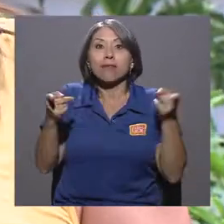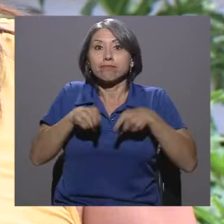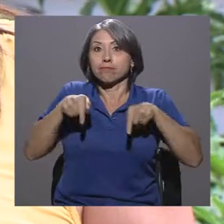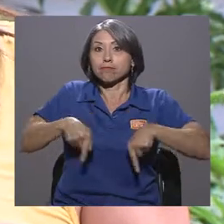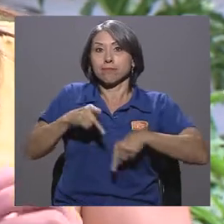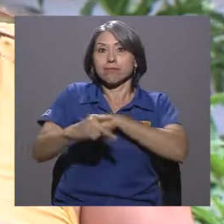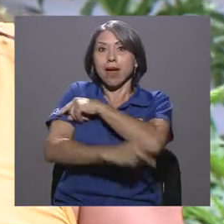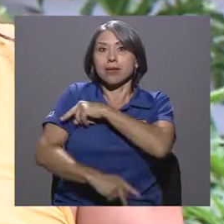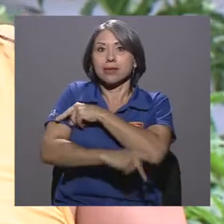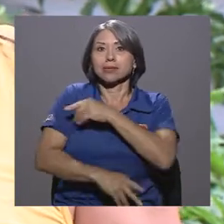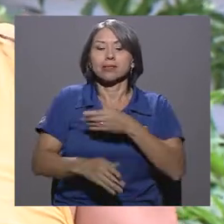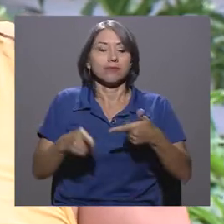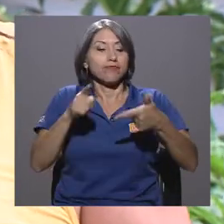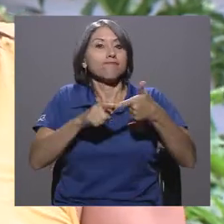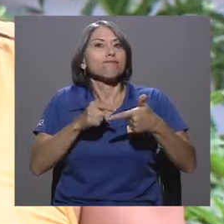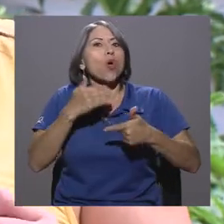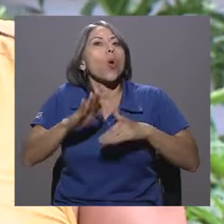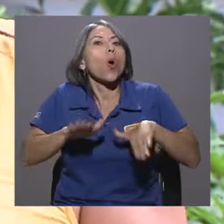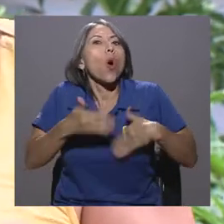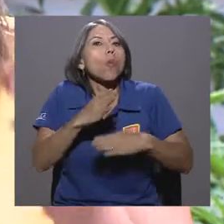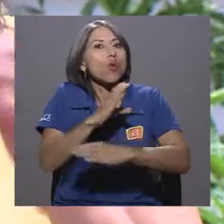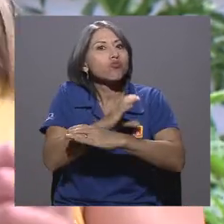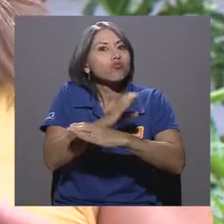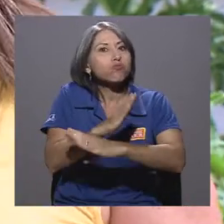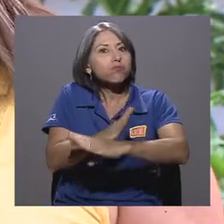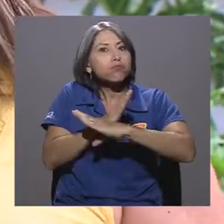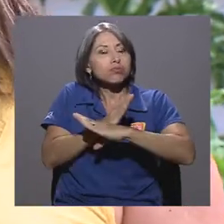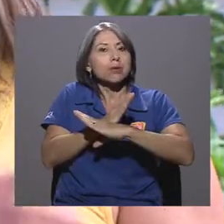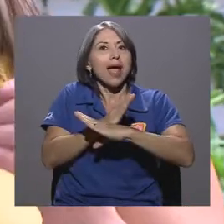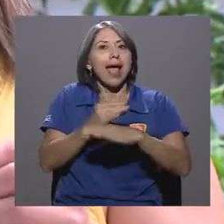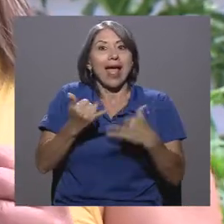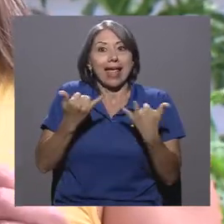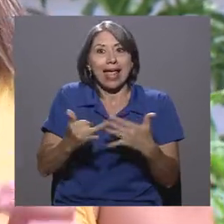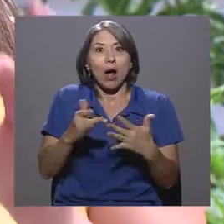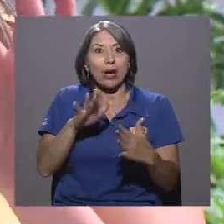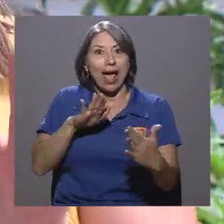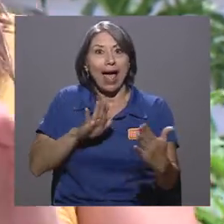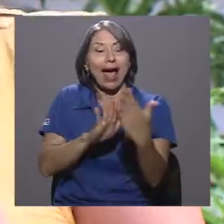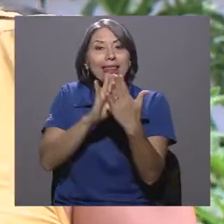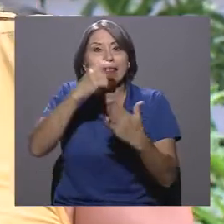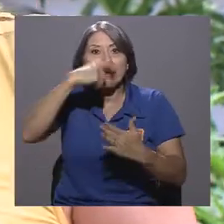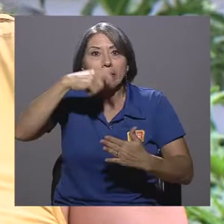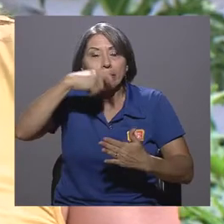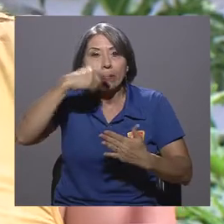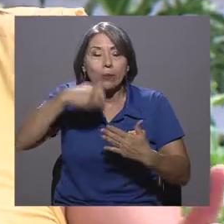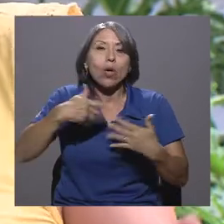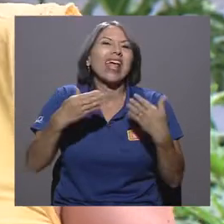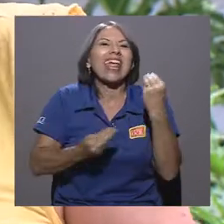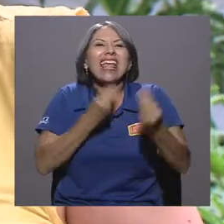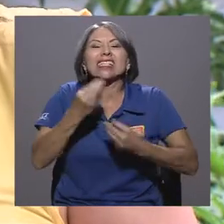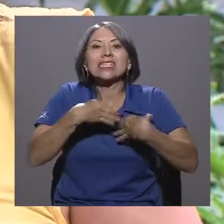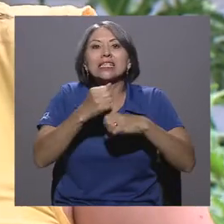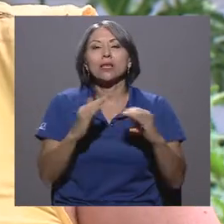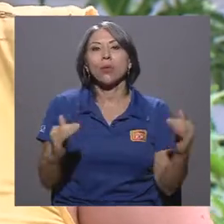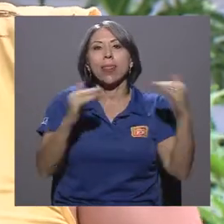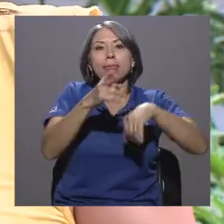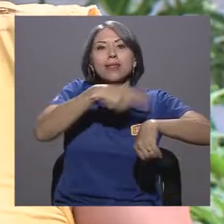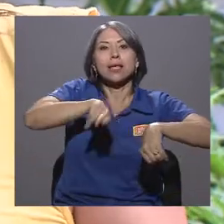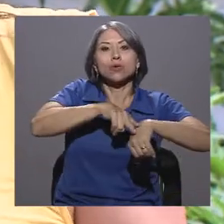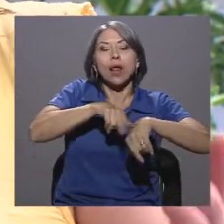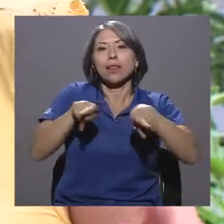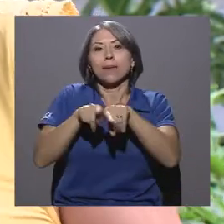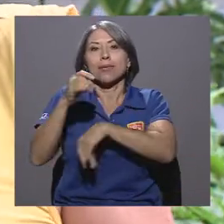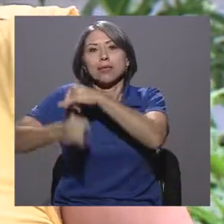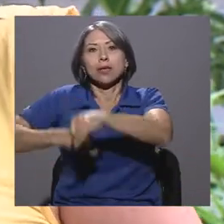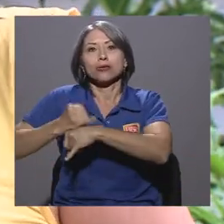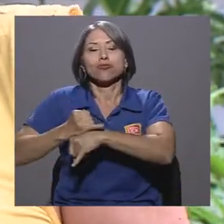país, de los pasos para la protección y la prevención que se están tomando ante este virus, tanto a nivel nacional como internacional. Para